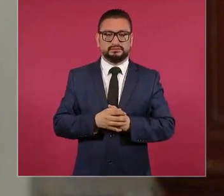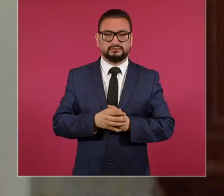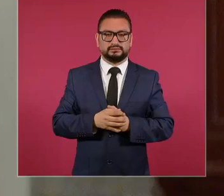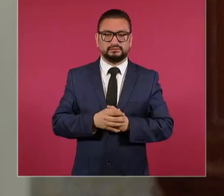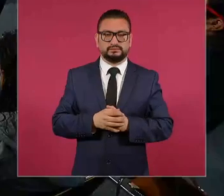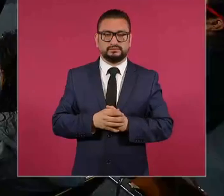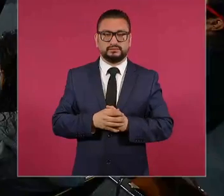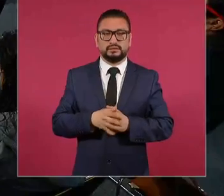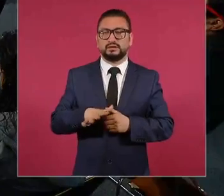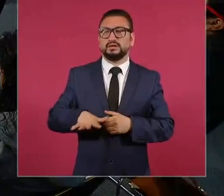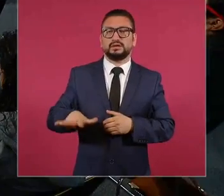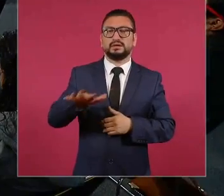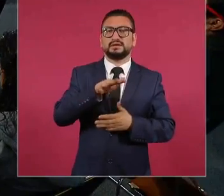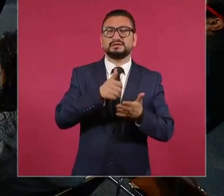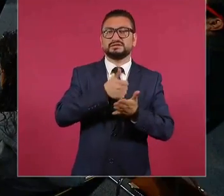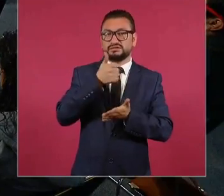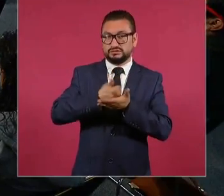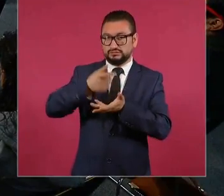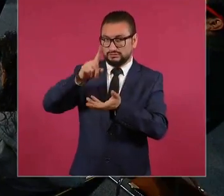en las ciudades